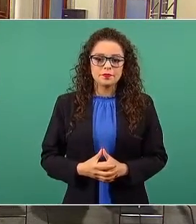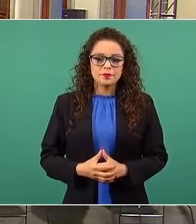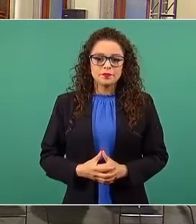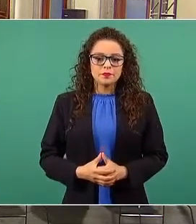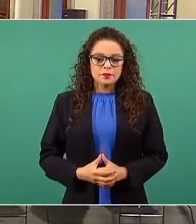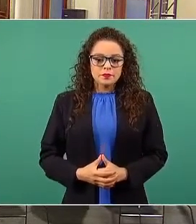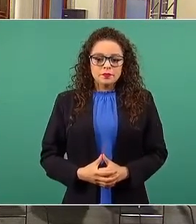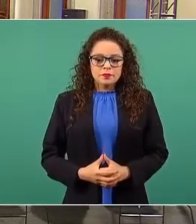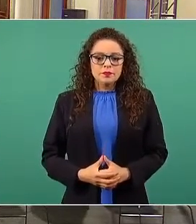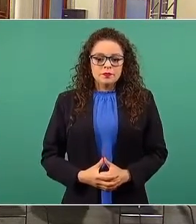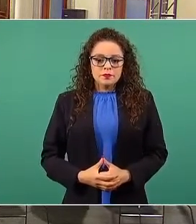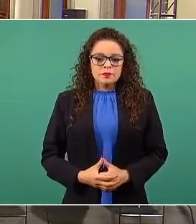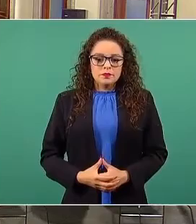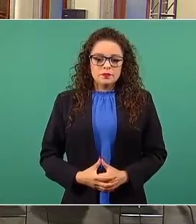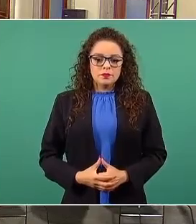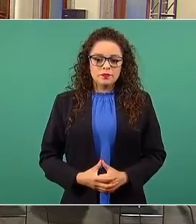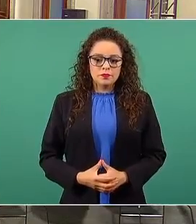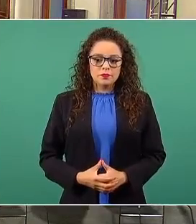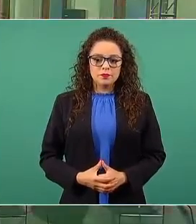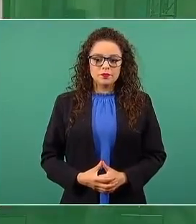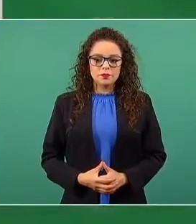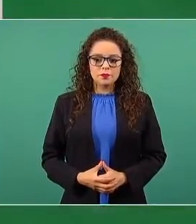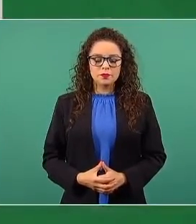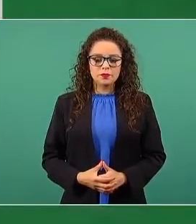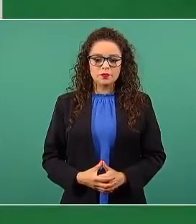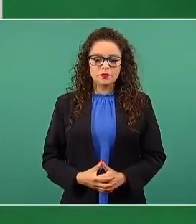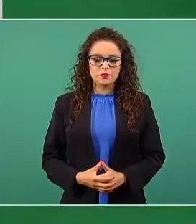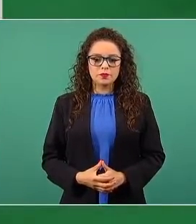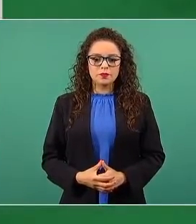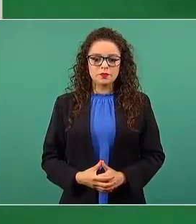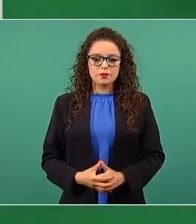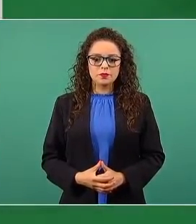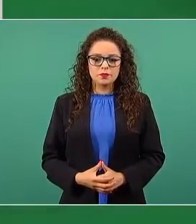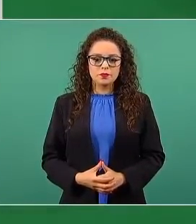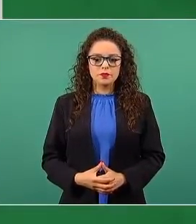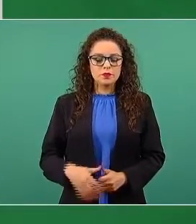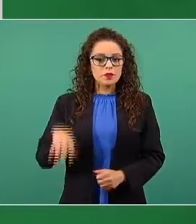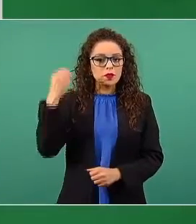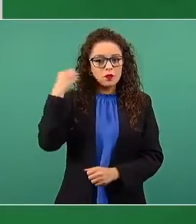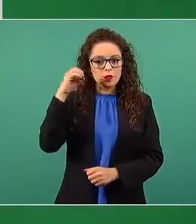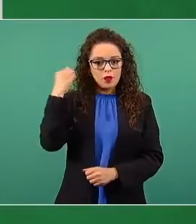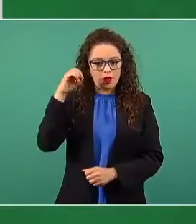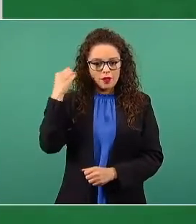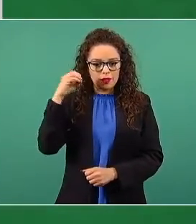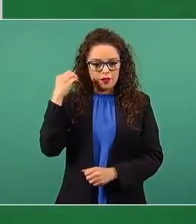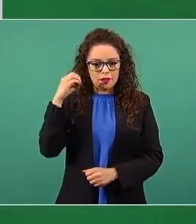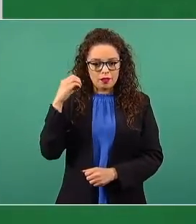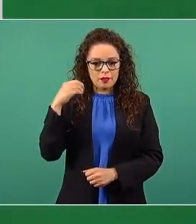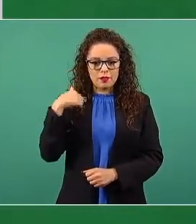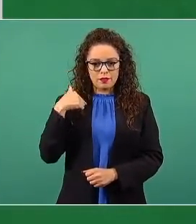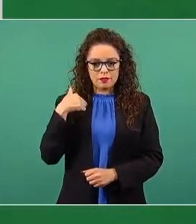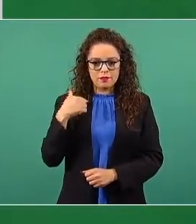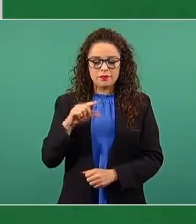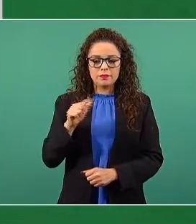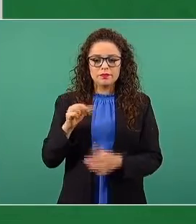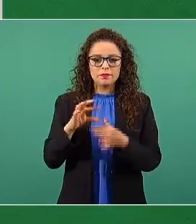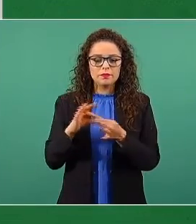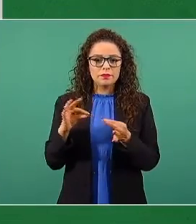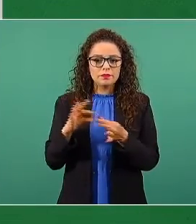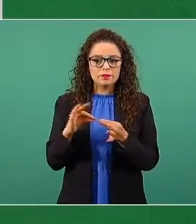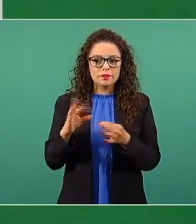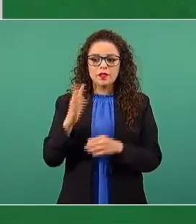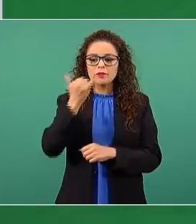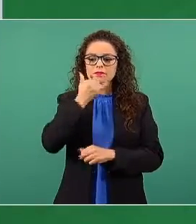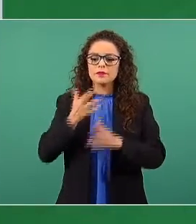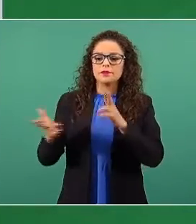Muy buenas tardes, soy Antonio Méndez Cruz, soy de la ciudad de Oaxaca y les voy a narrar Porque no se escuchó